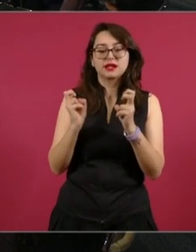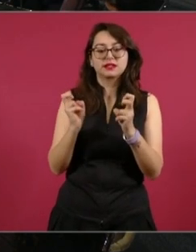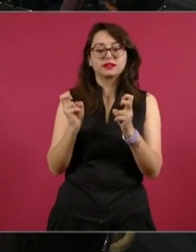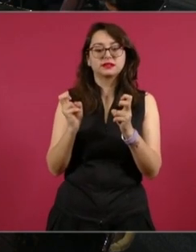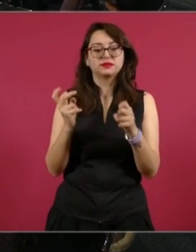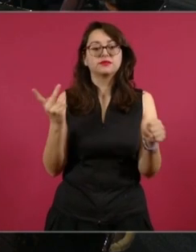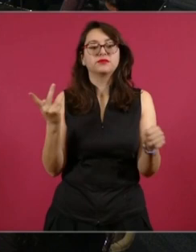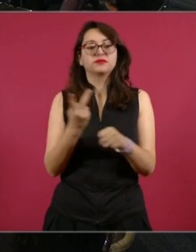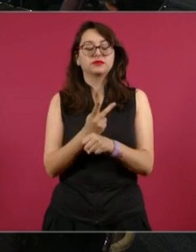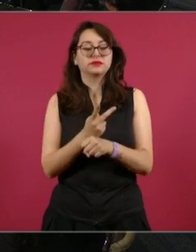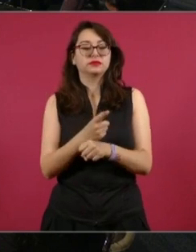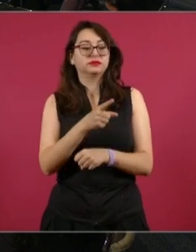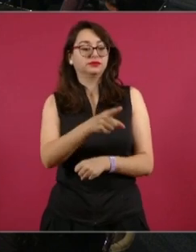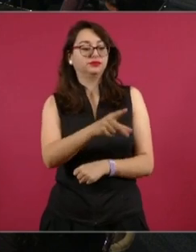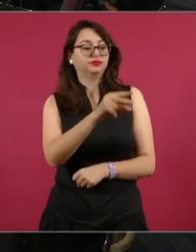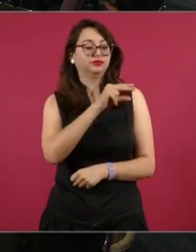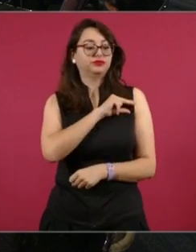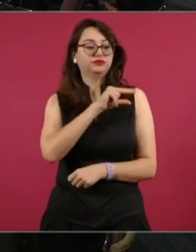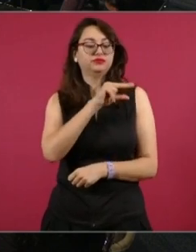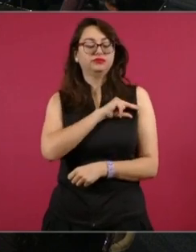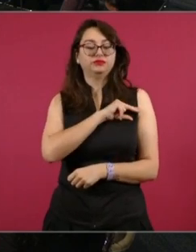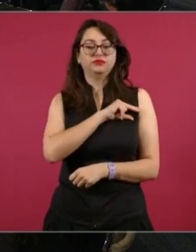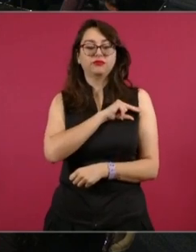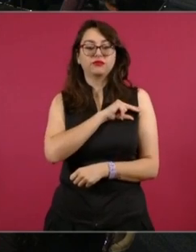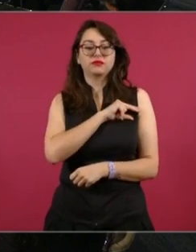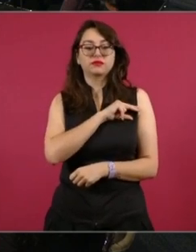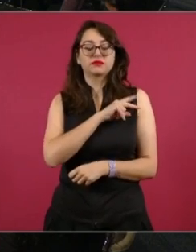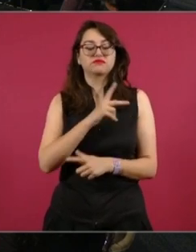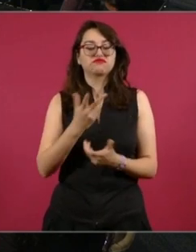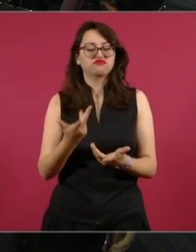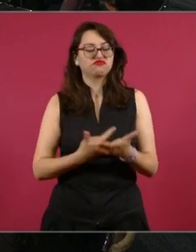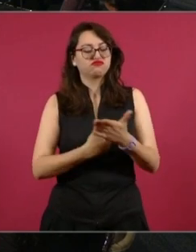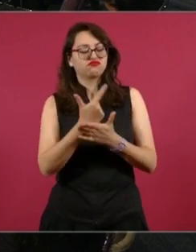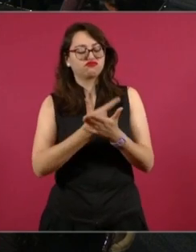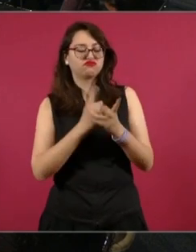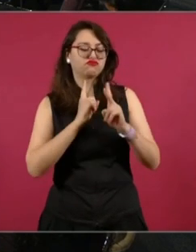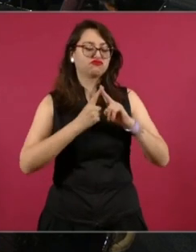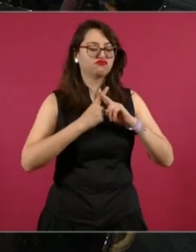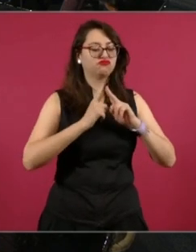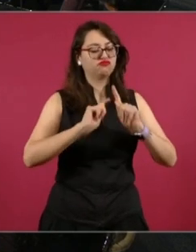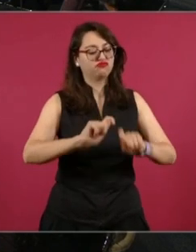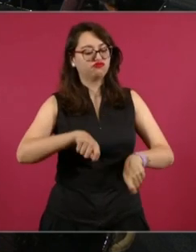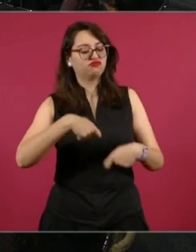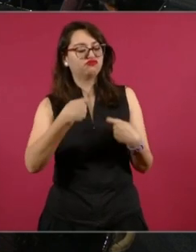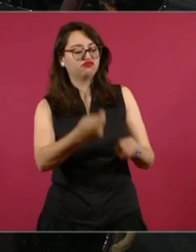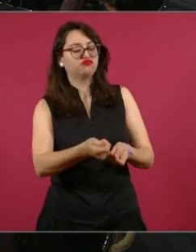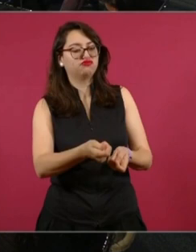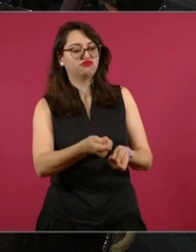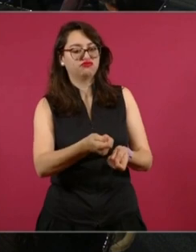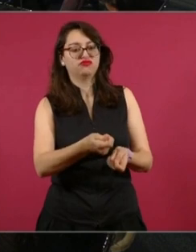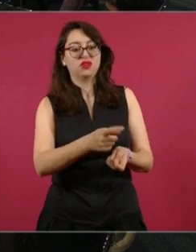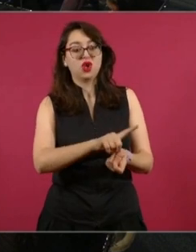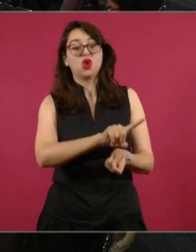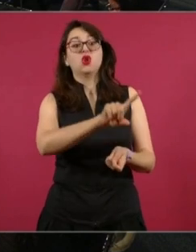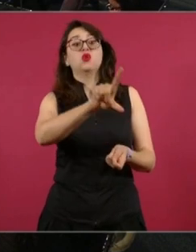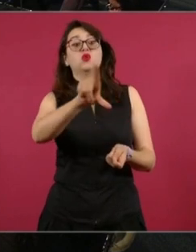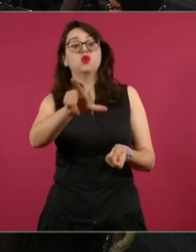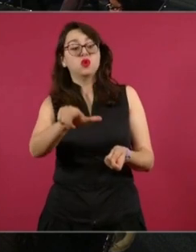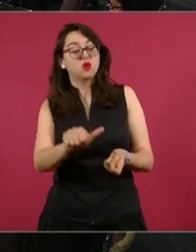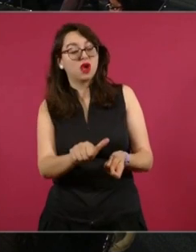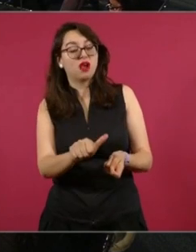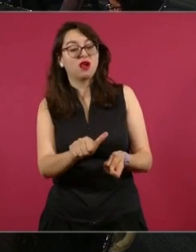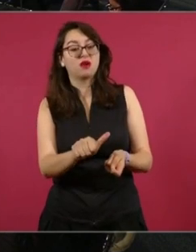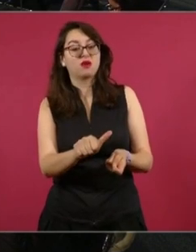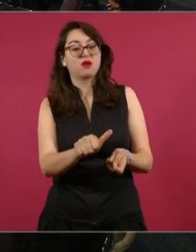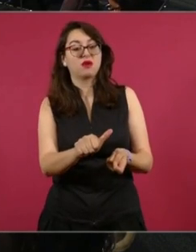privatizadores se vuelven estatistas y también por robar los